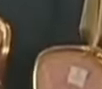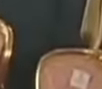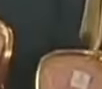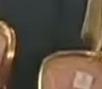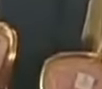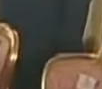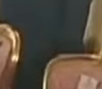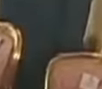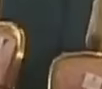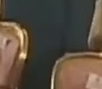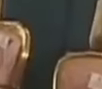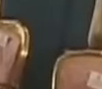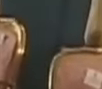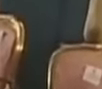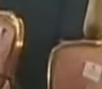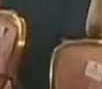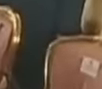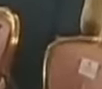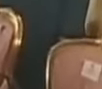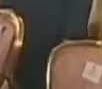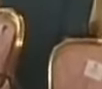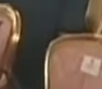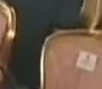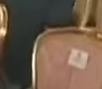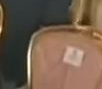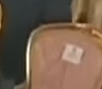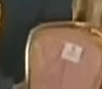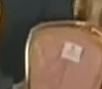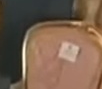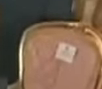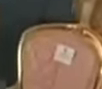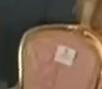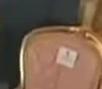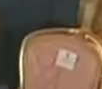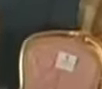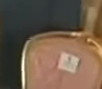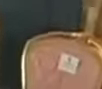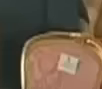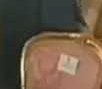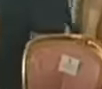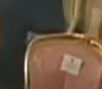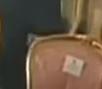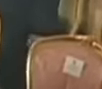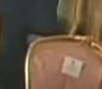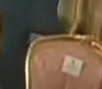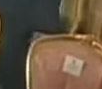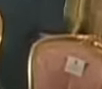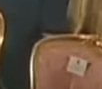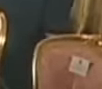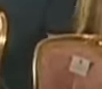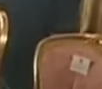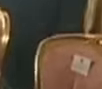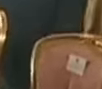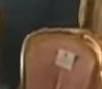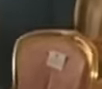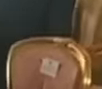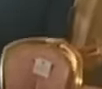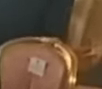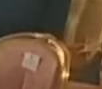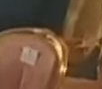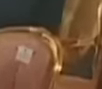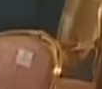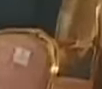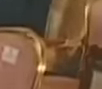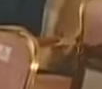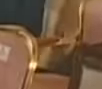de Estado venezolano saludando a las autoridades, al presidente del Consejo Nacional Electoral, el doctor Elvis Amoroso. También